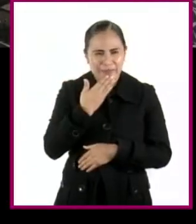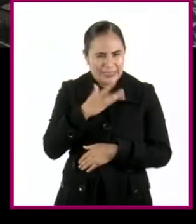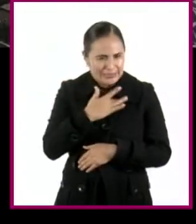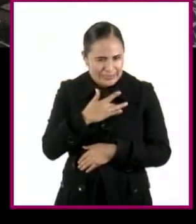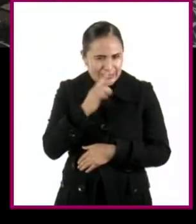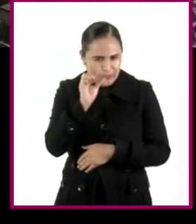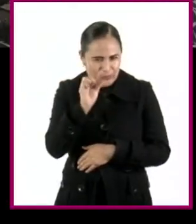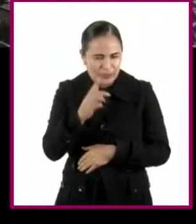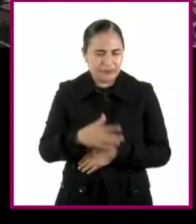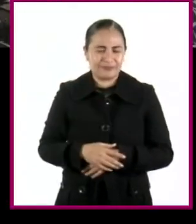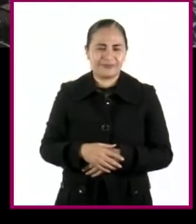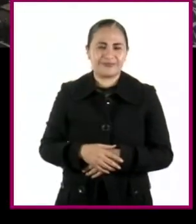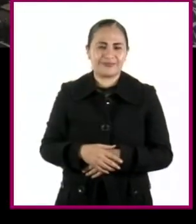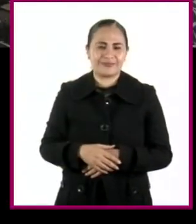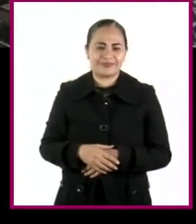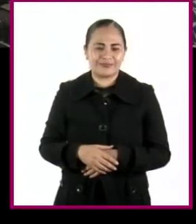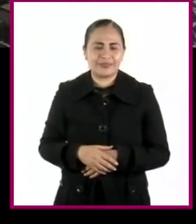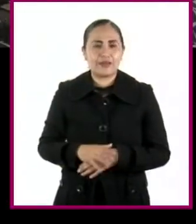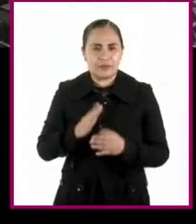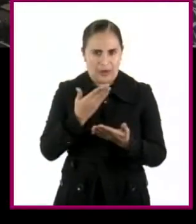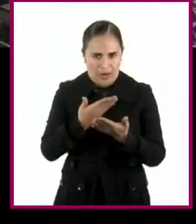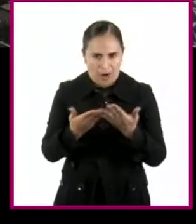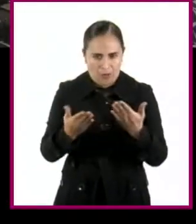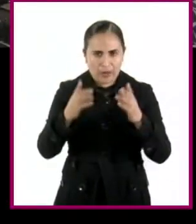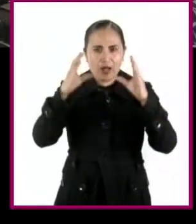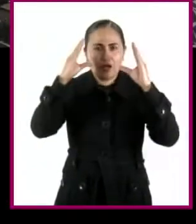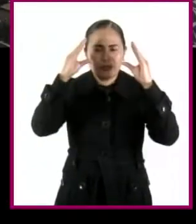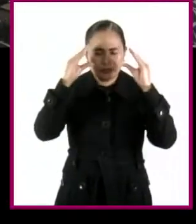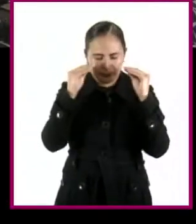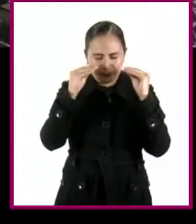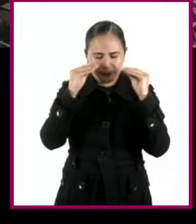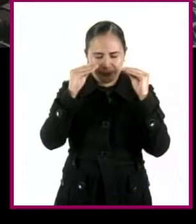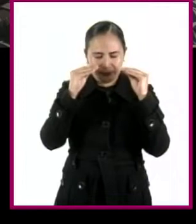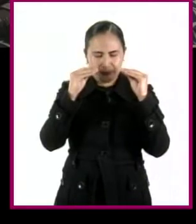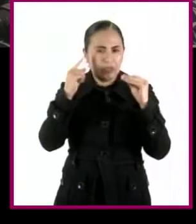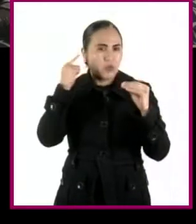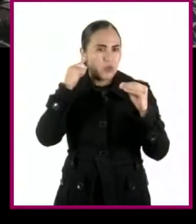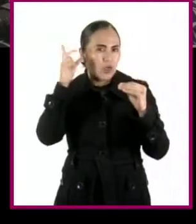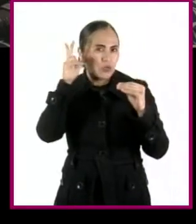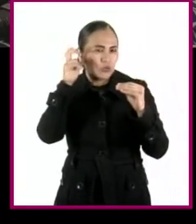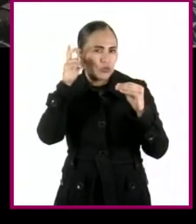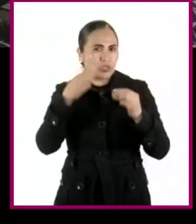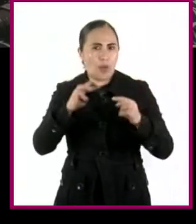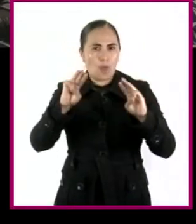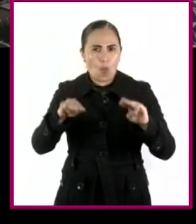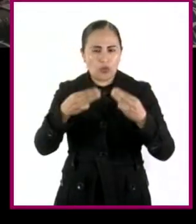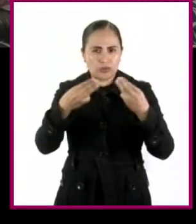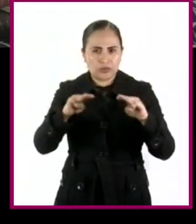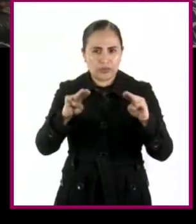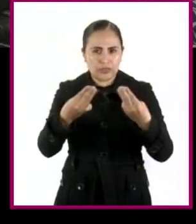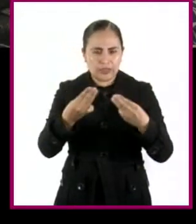que sí. Ahora cierra los ojos y cuando escuches la música, veme. Va.